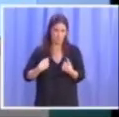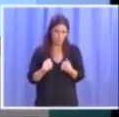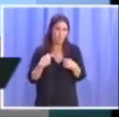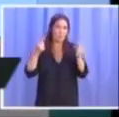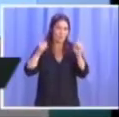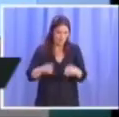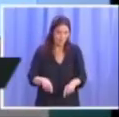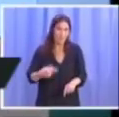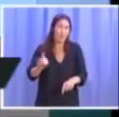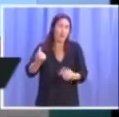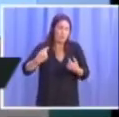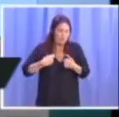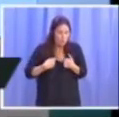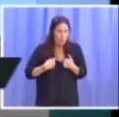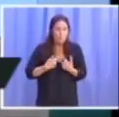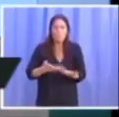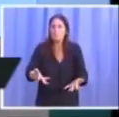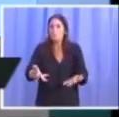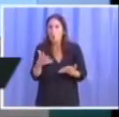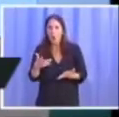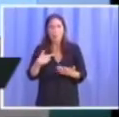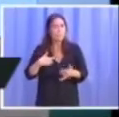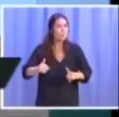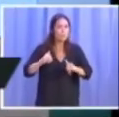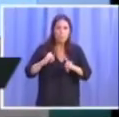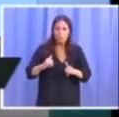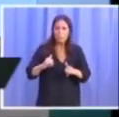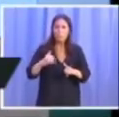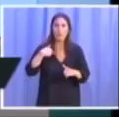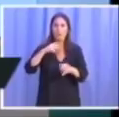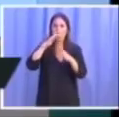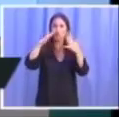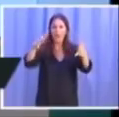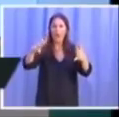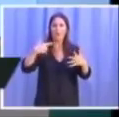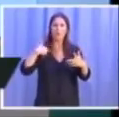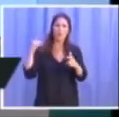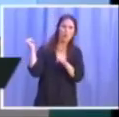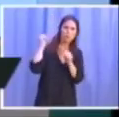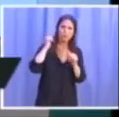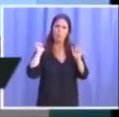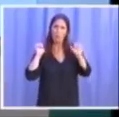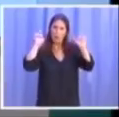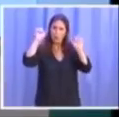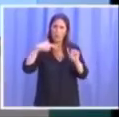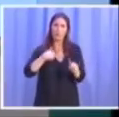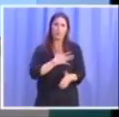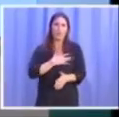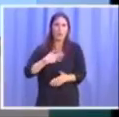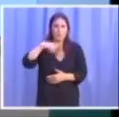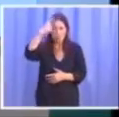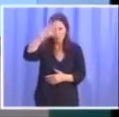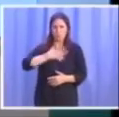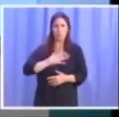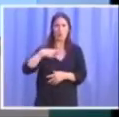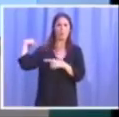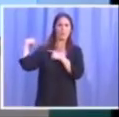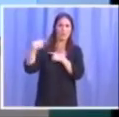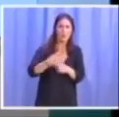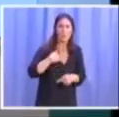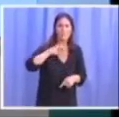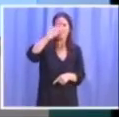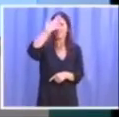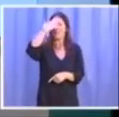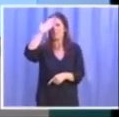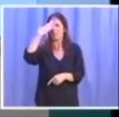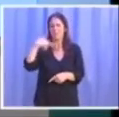tanto, yo me encanta, lo disfruto. He estado 10 años debajo de un paso como costalero. Quiero mi cultura, quiero mi tradición, quiero mis